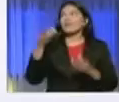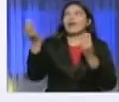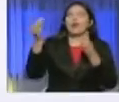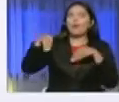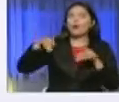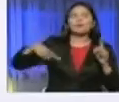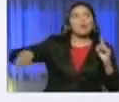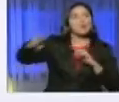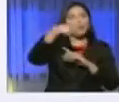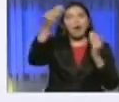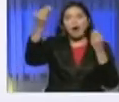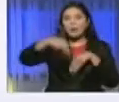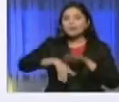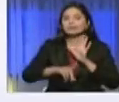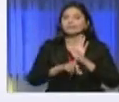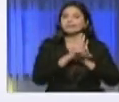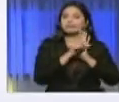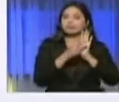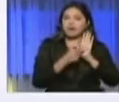soberanos de acuerdo a la ley